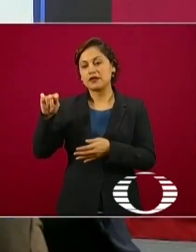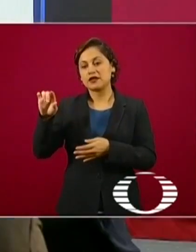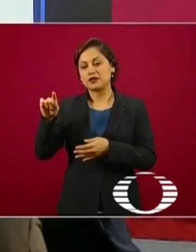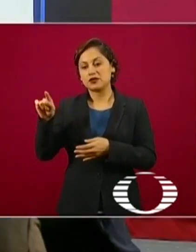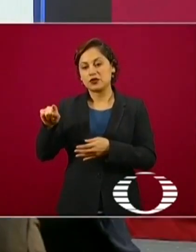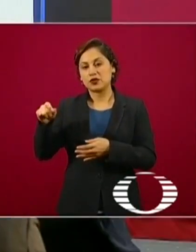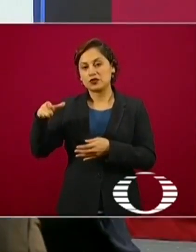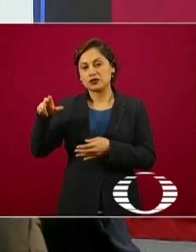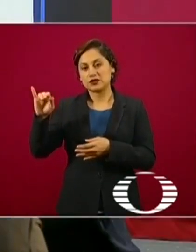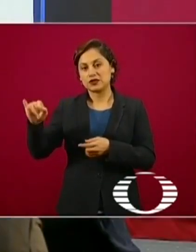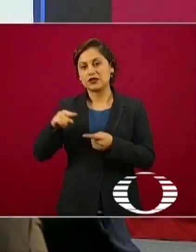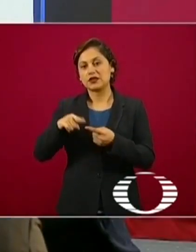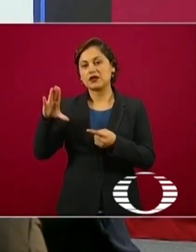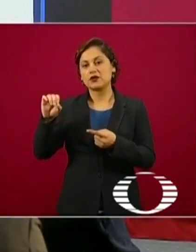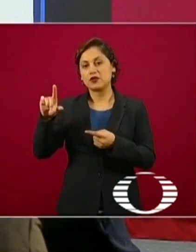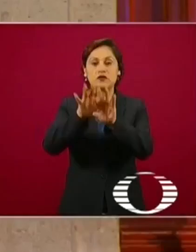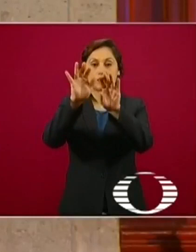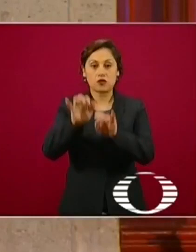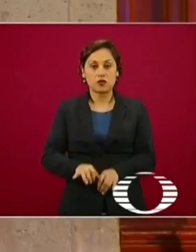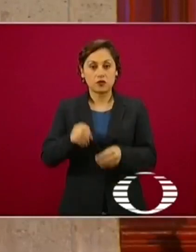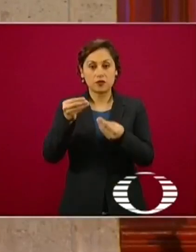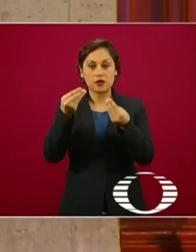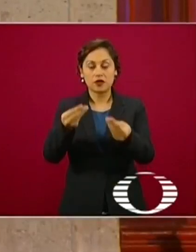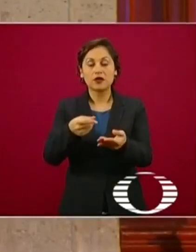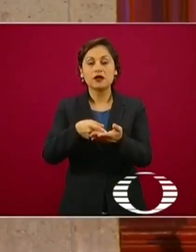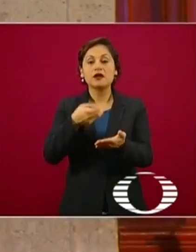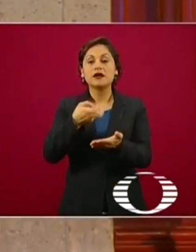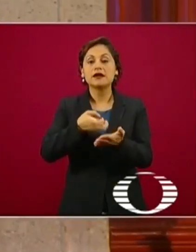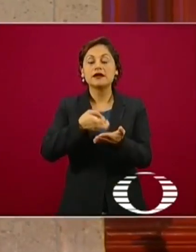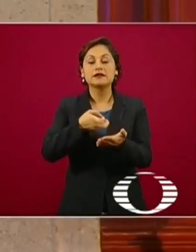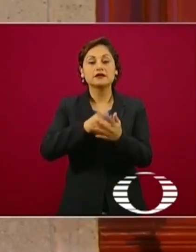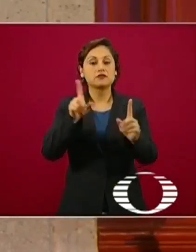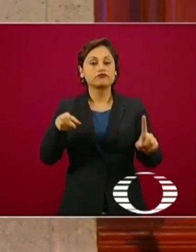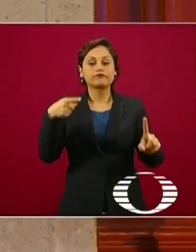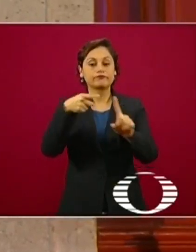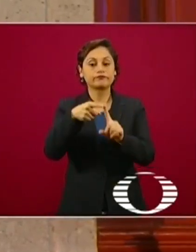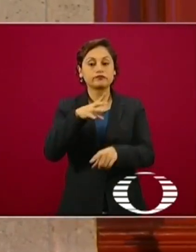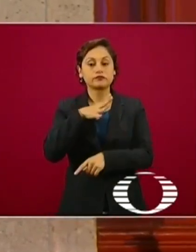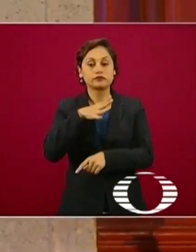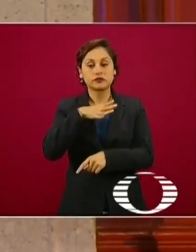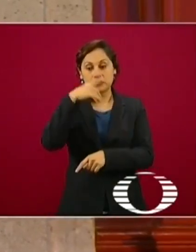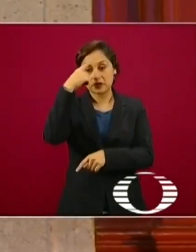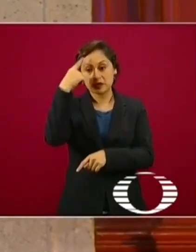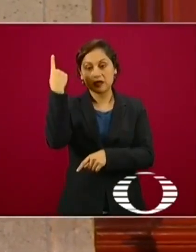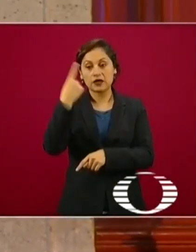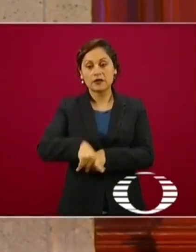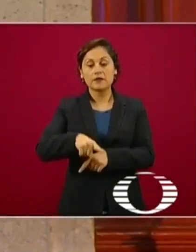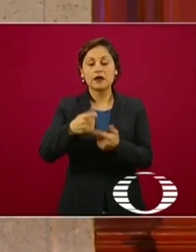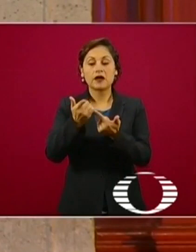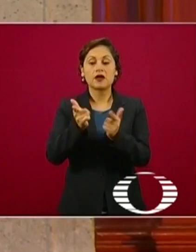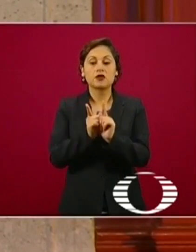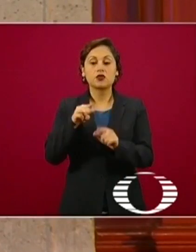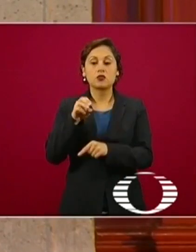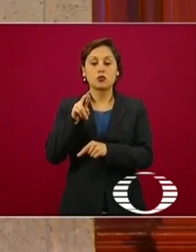a través de un bloque opositor amplio, el BOA. El objetivo de este documento es promover el desplazamiento de Morena de la